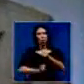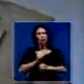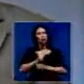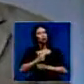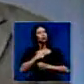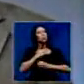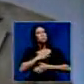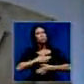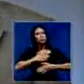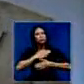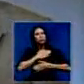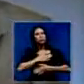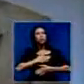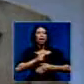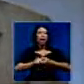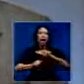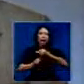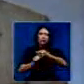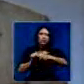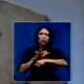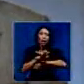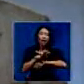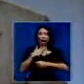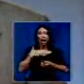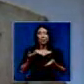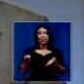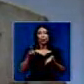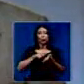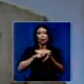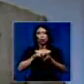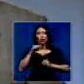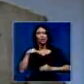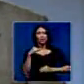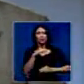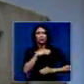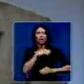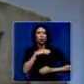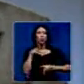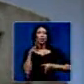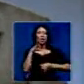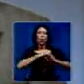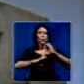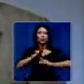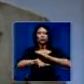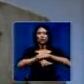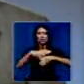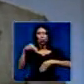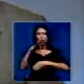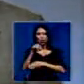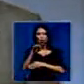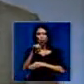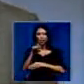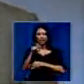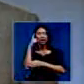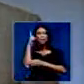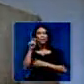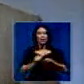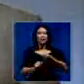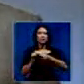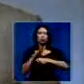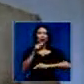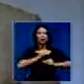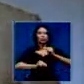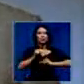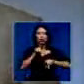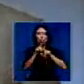placer de asesorar, me contrató el Ministerio de Comercio Exterior, COMEX, para asesorar la negociación de la consulta social de